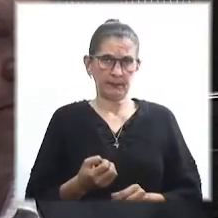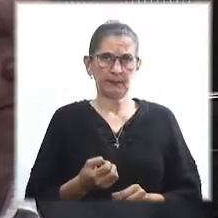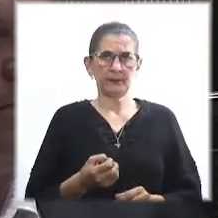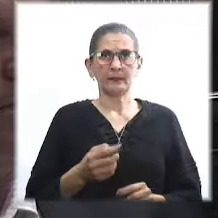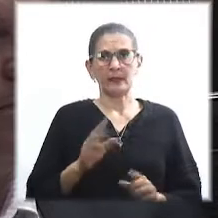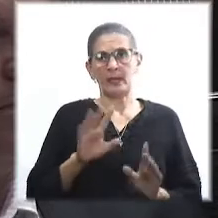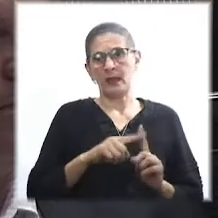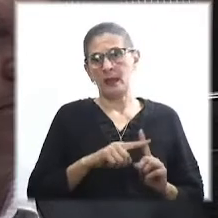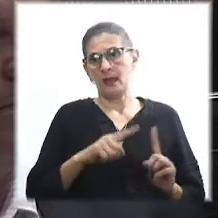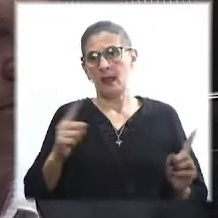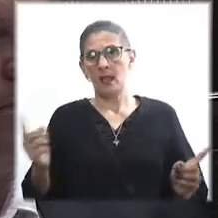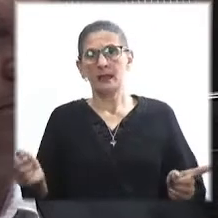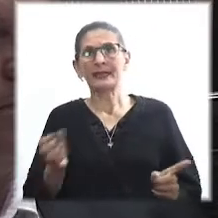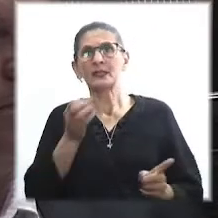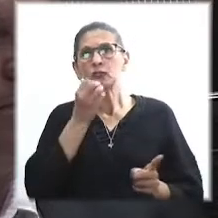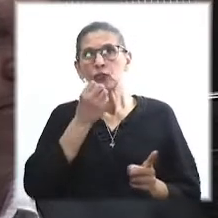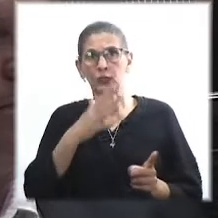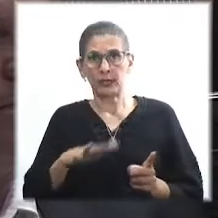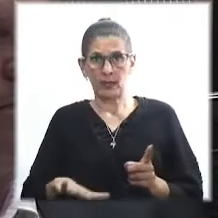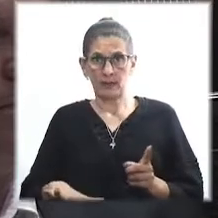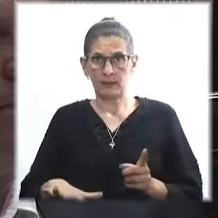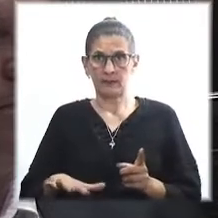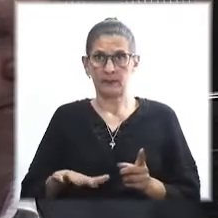En la larga historia del Partido Nacional